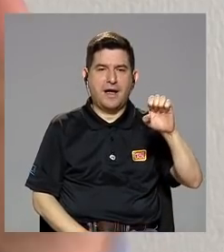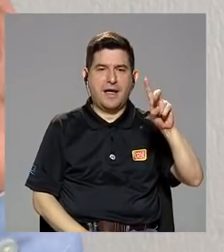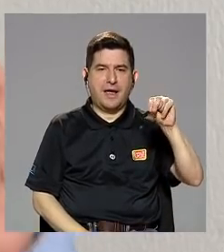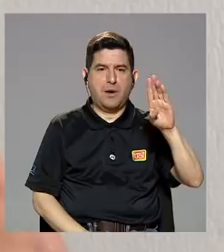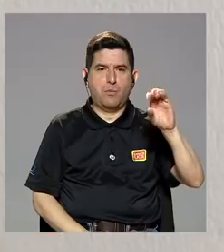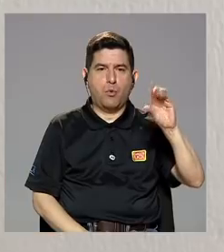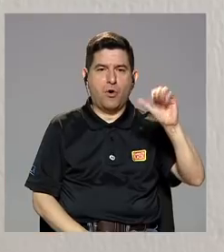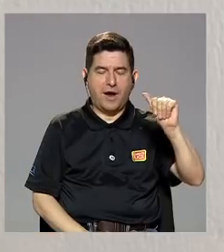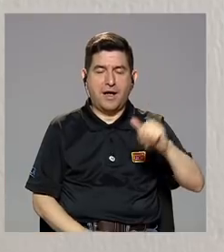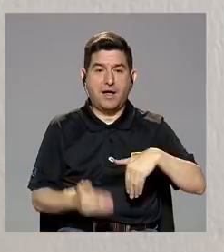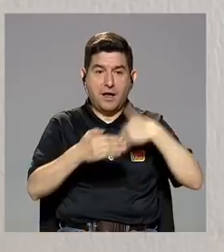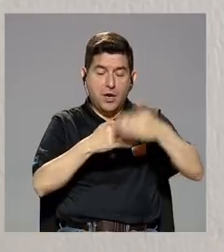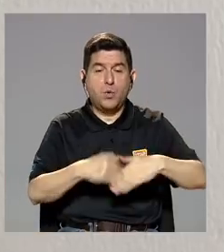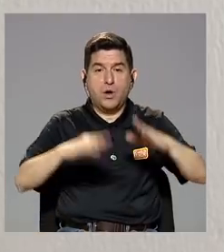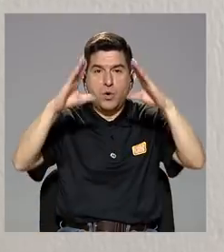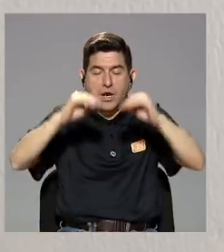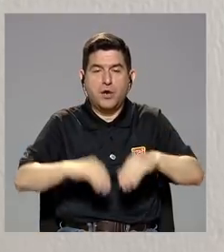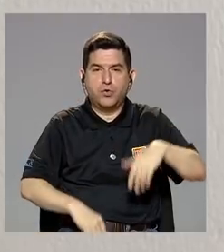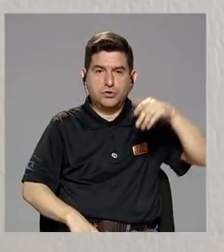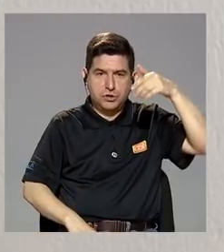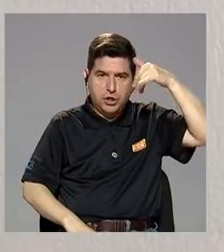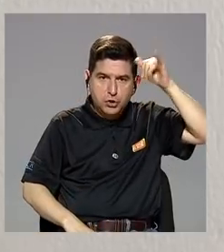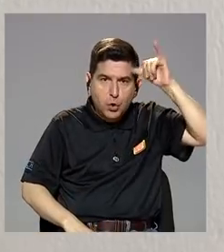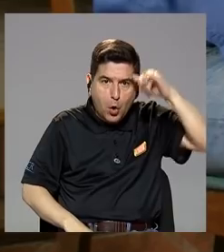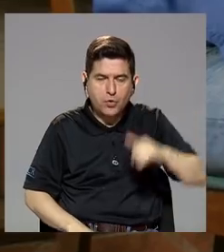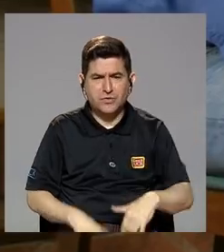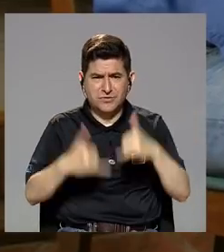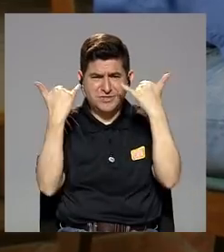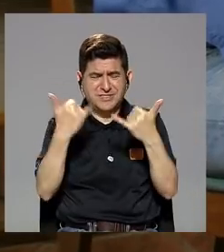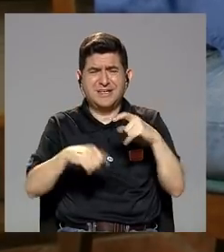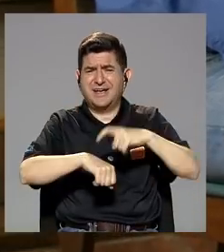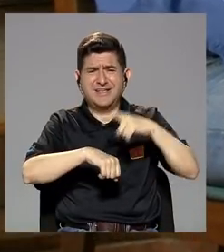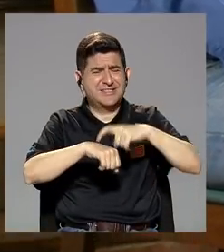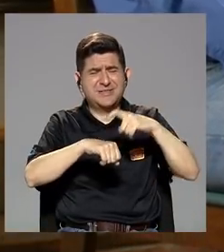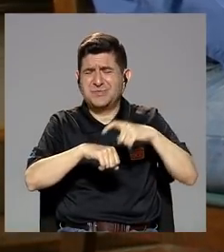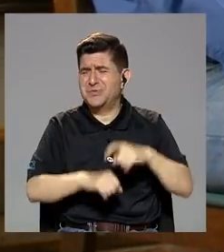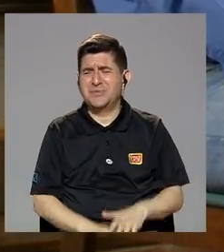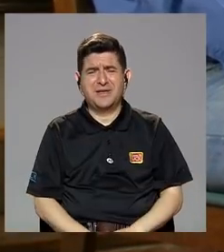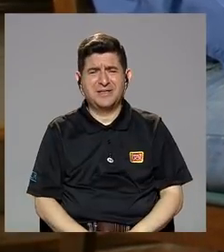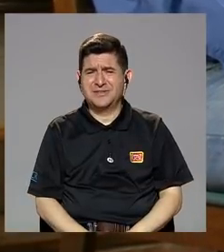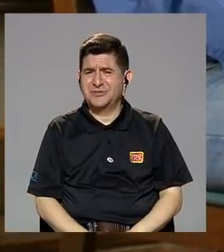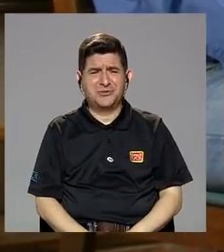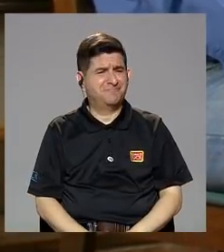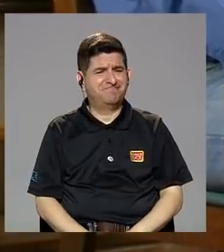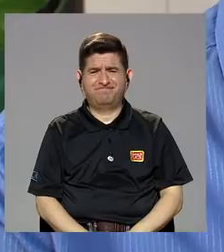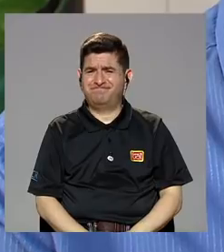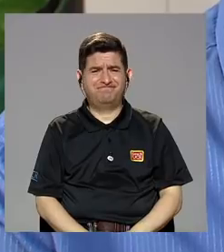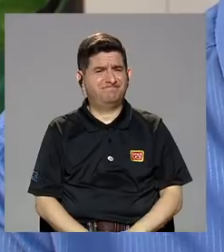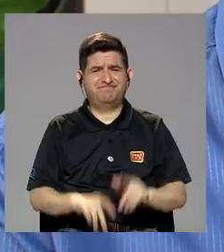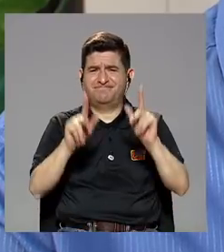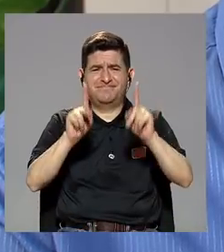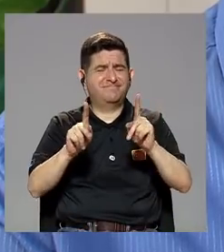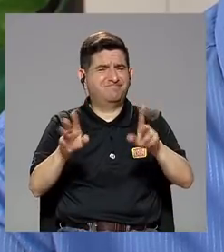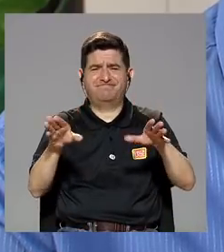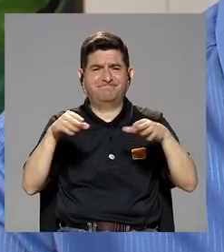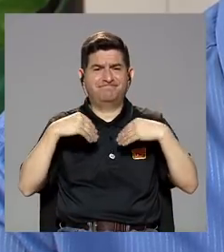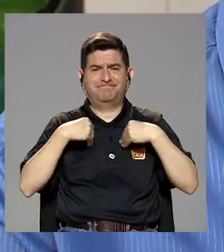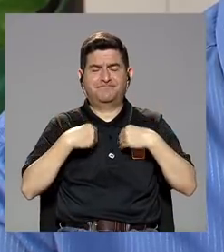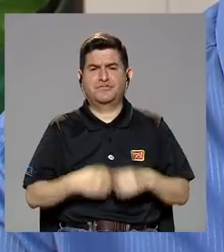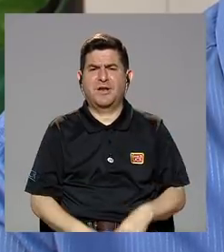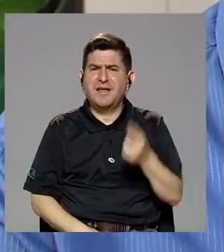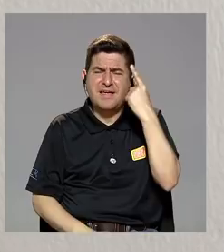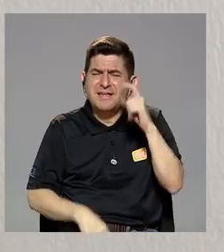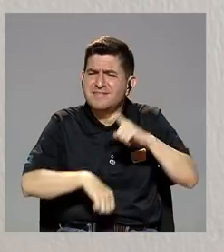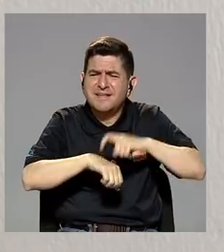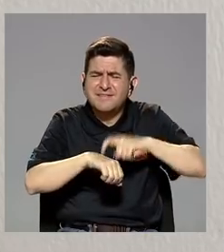nuestra cosa en la noche en los toros si hay algún momento en que ya ya se te seca en 7 cerca la cómo conocer esos tiempos como